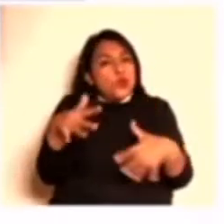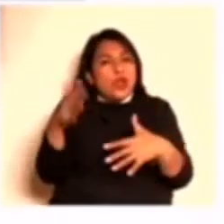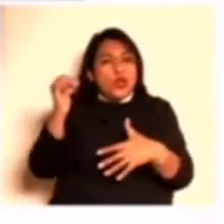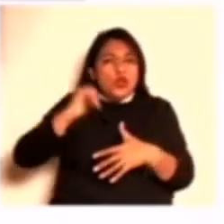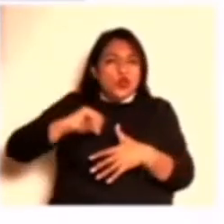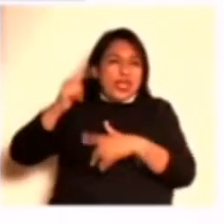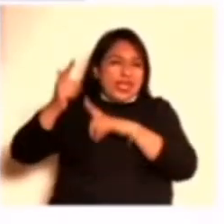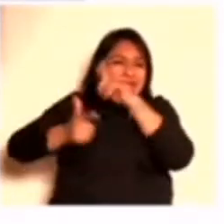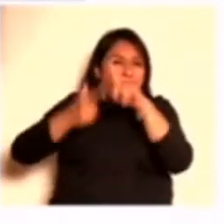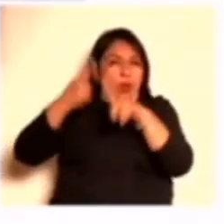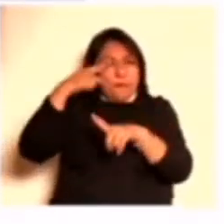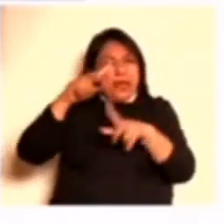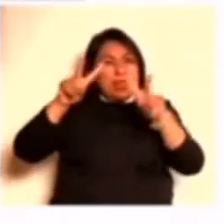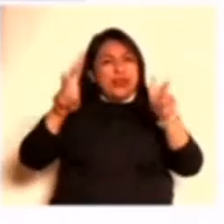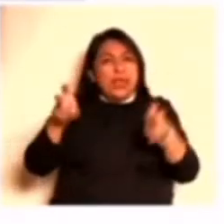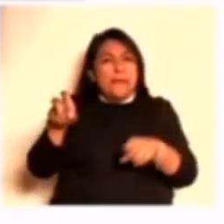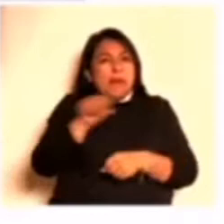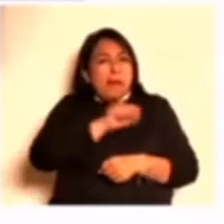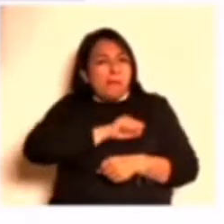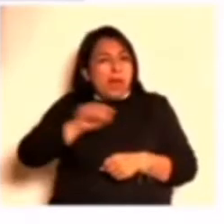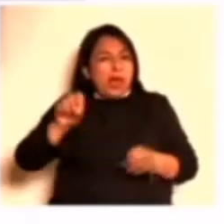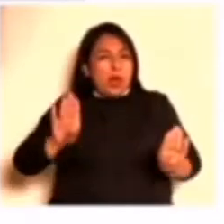para hablar de la maldad del ser humano.